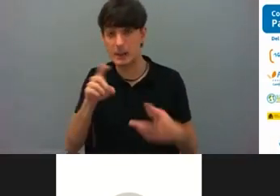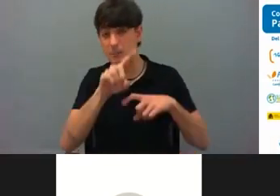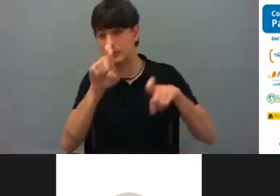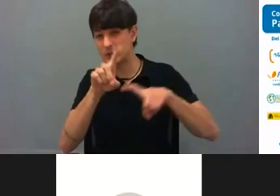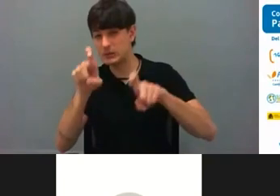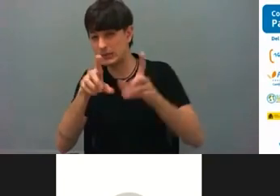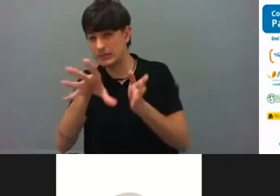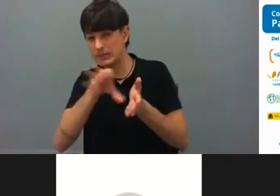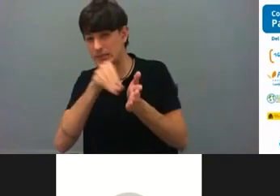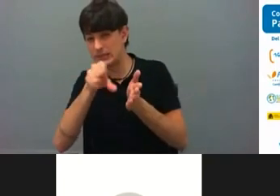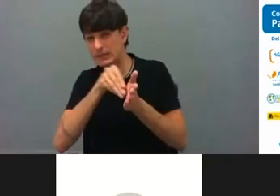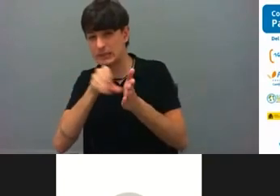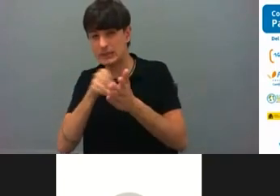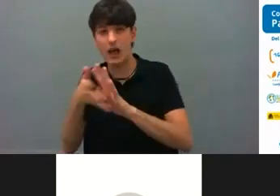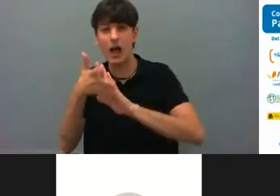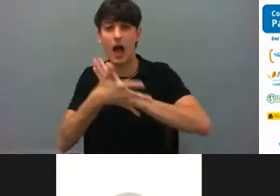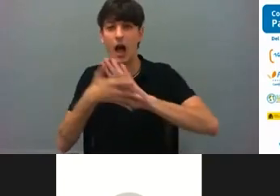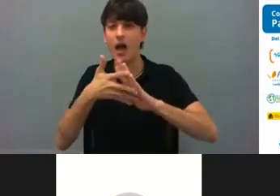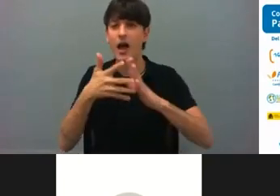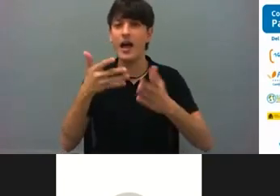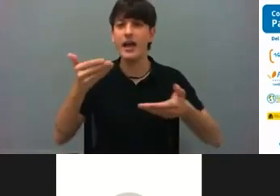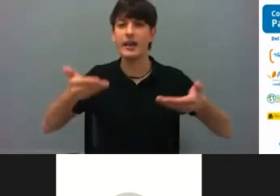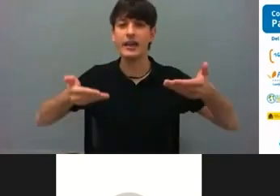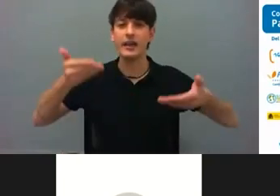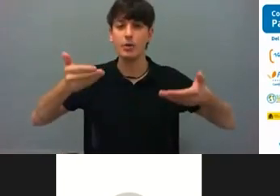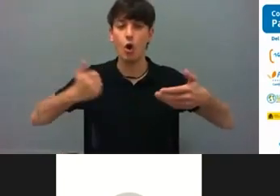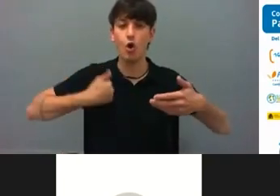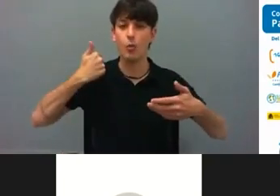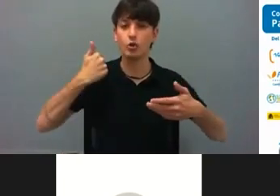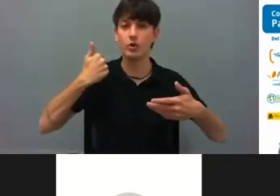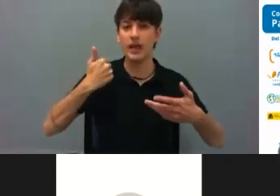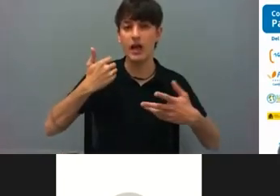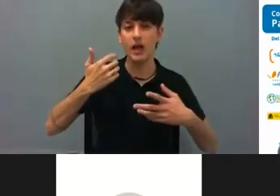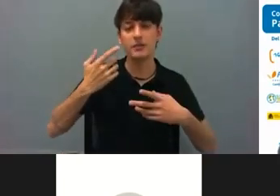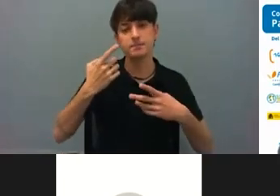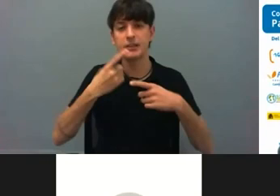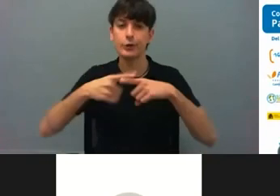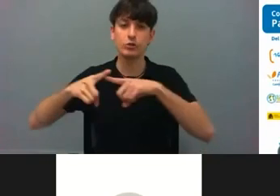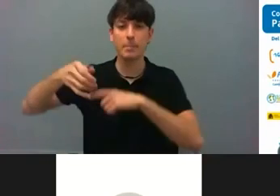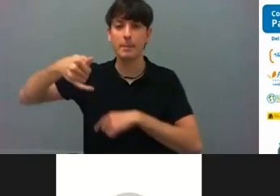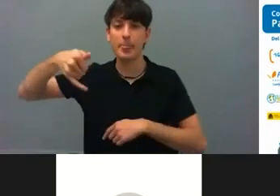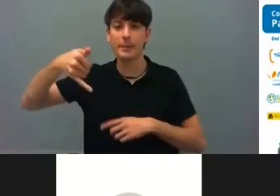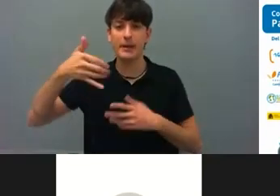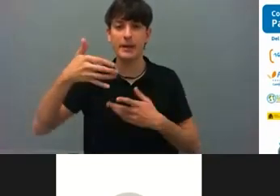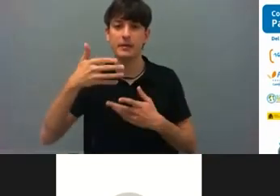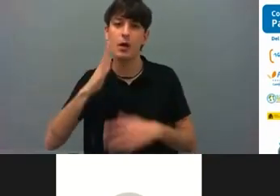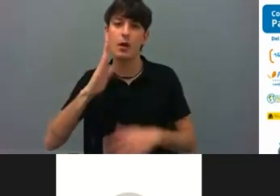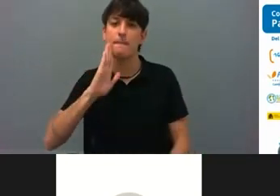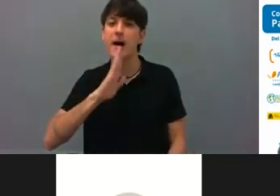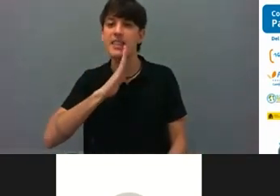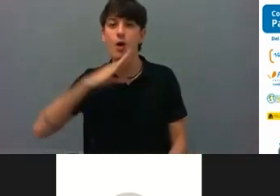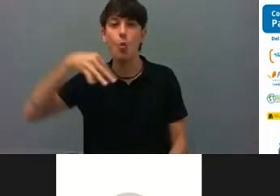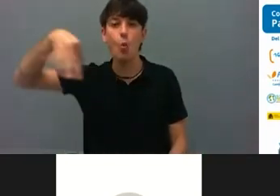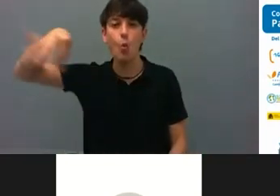hablar de los equilibrios, las oportunidades y las vulnerabilidades de una mujer, de una familia monomarental que no monoparental.